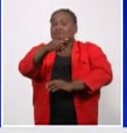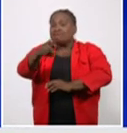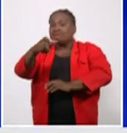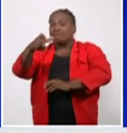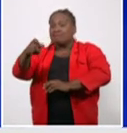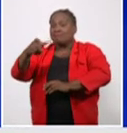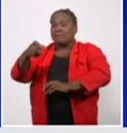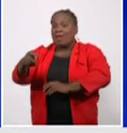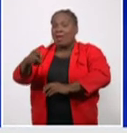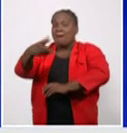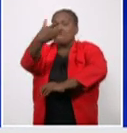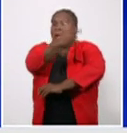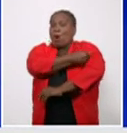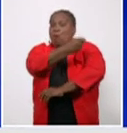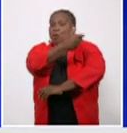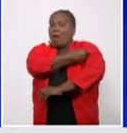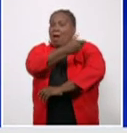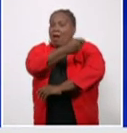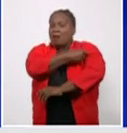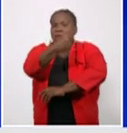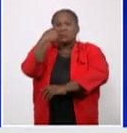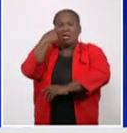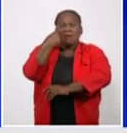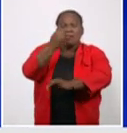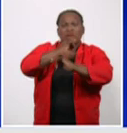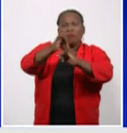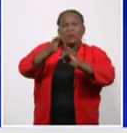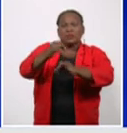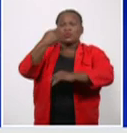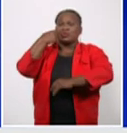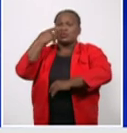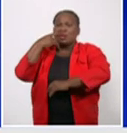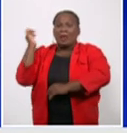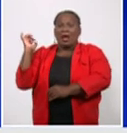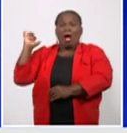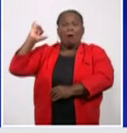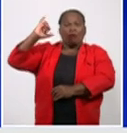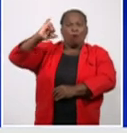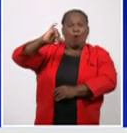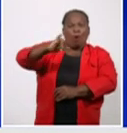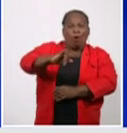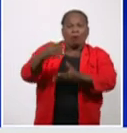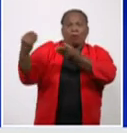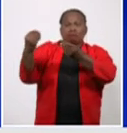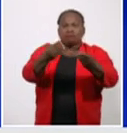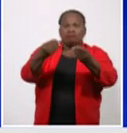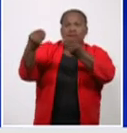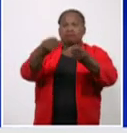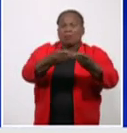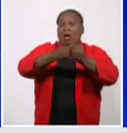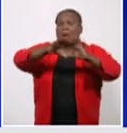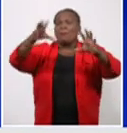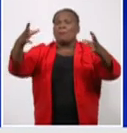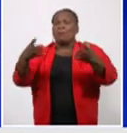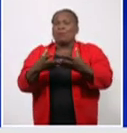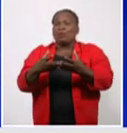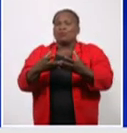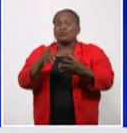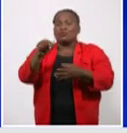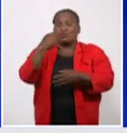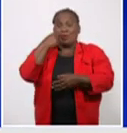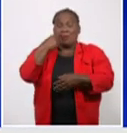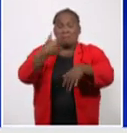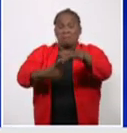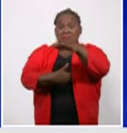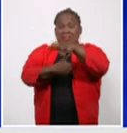noticias, se ven reportajes, se ven aviones trasladando estas vacunas, se ven presidentes que se